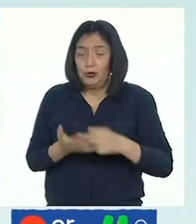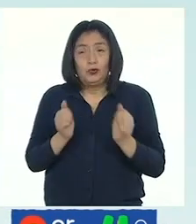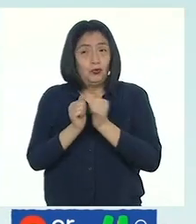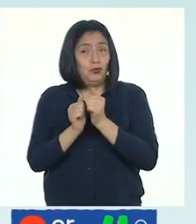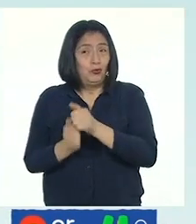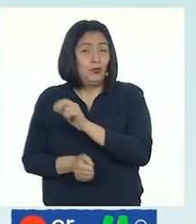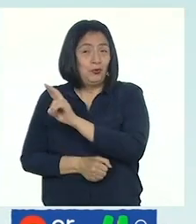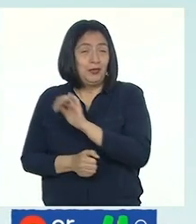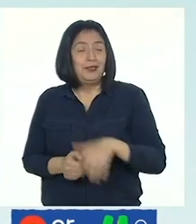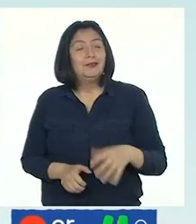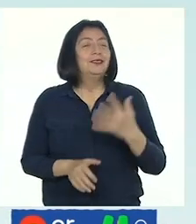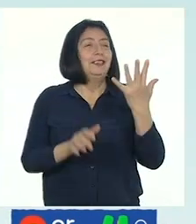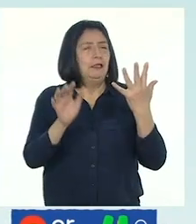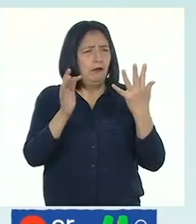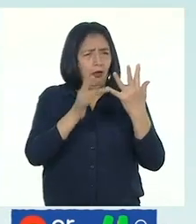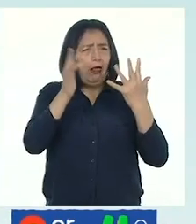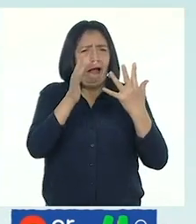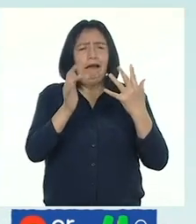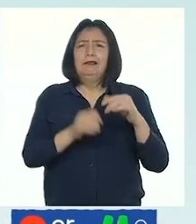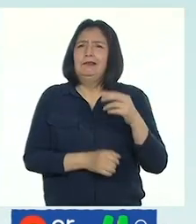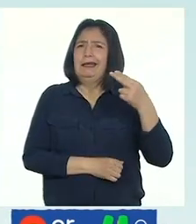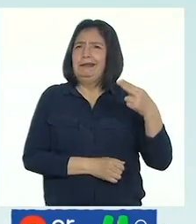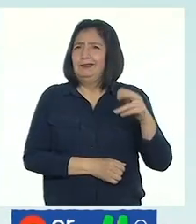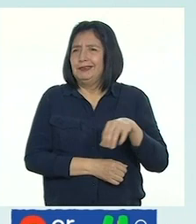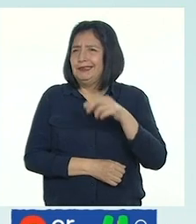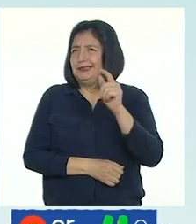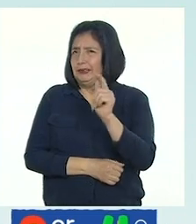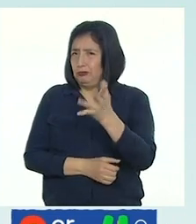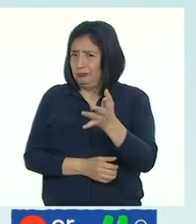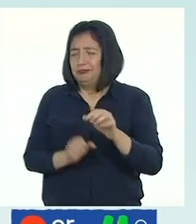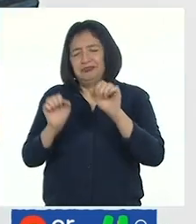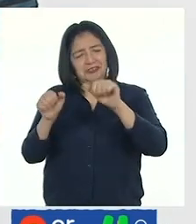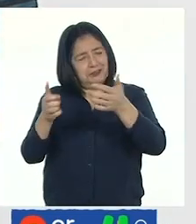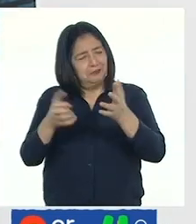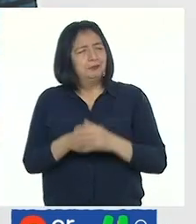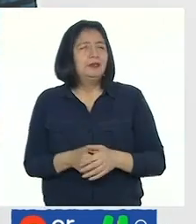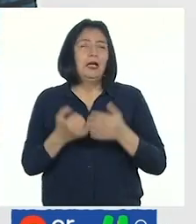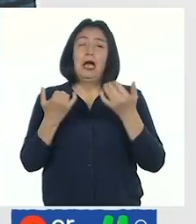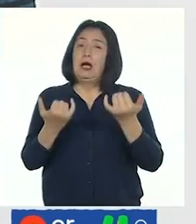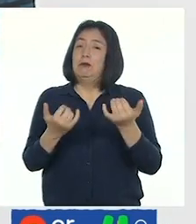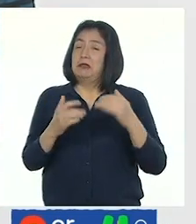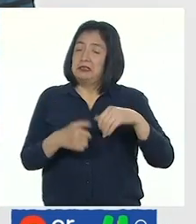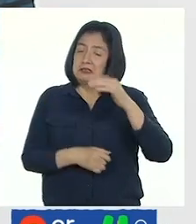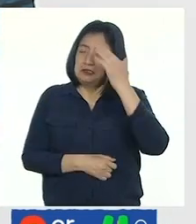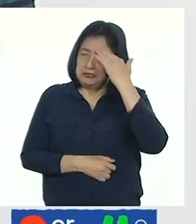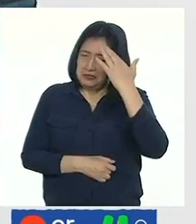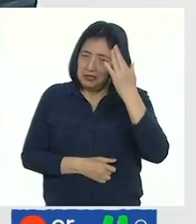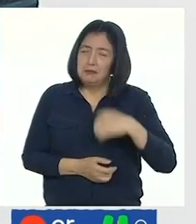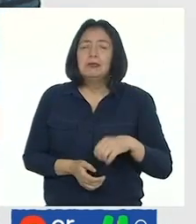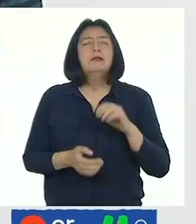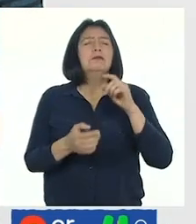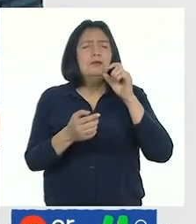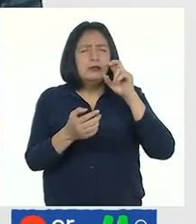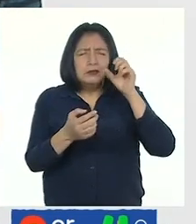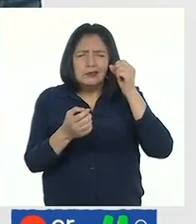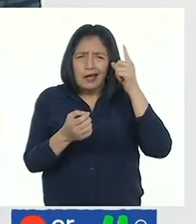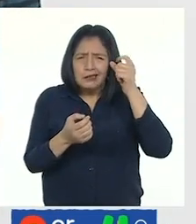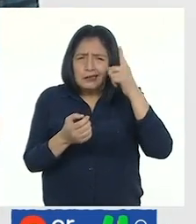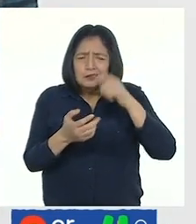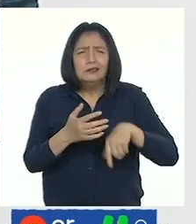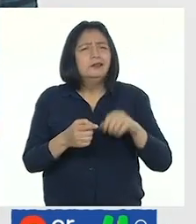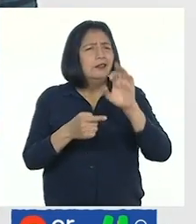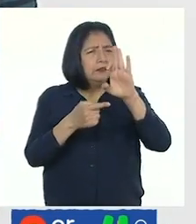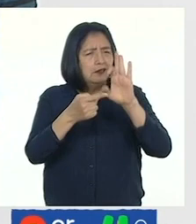con Vera y los cactus, Héctor y Tito? ¡Claro que sí! Ahora sabemos interpretar y